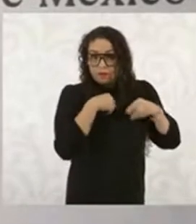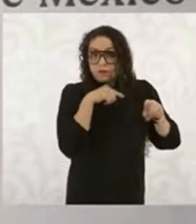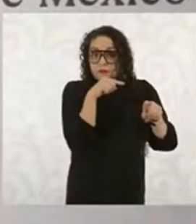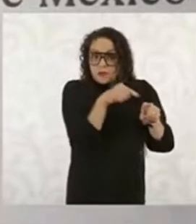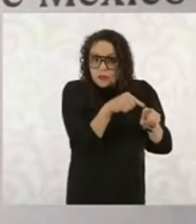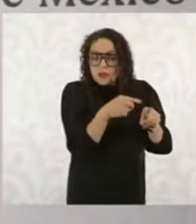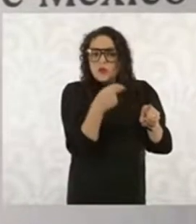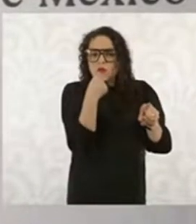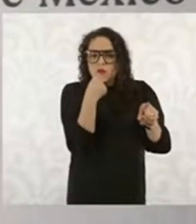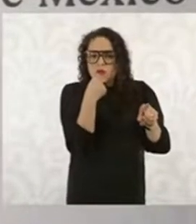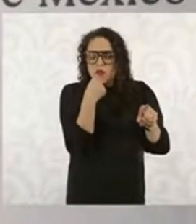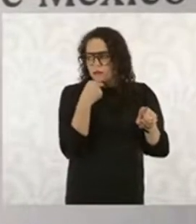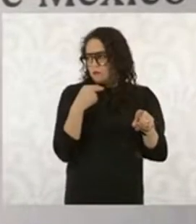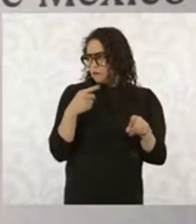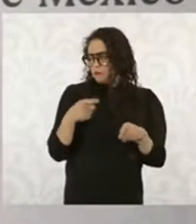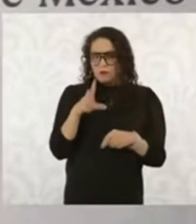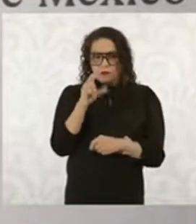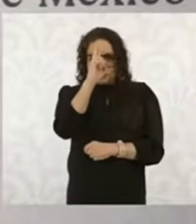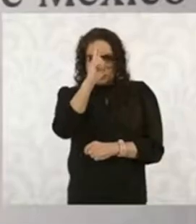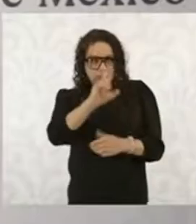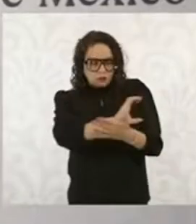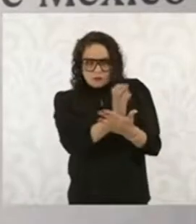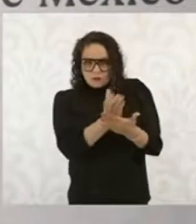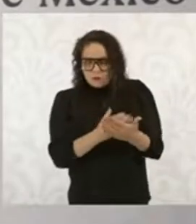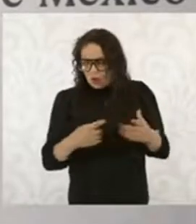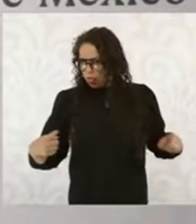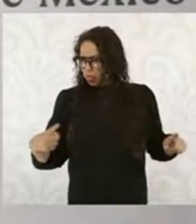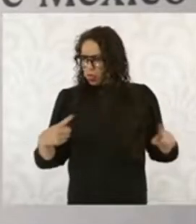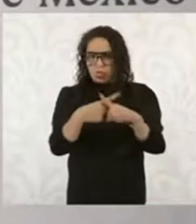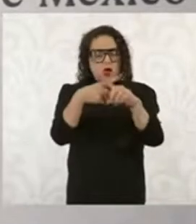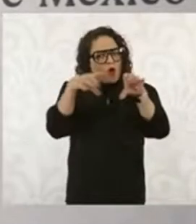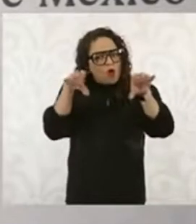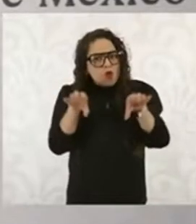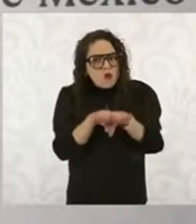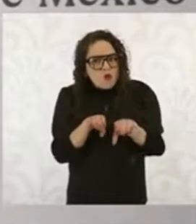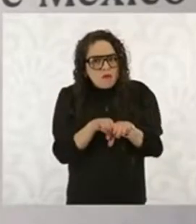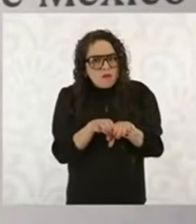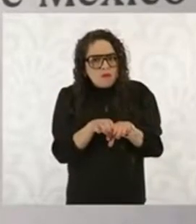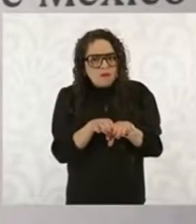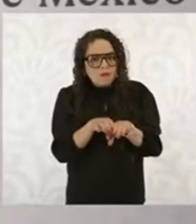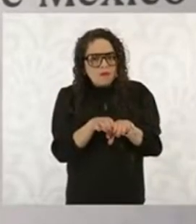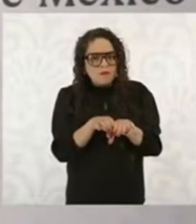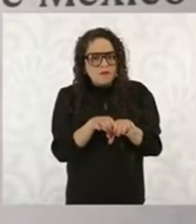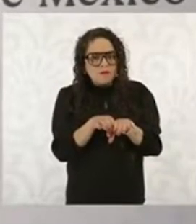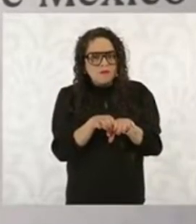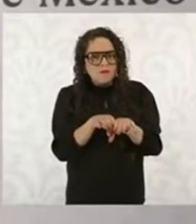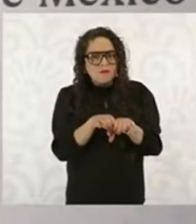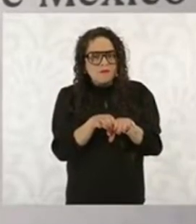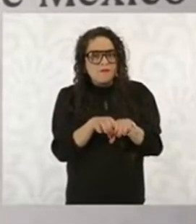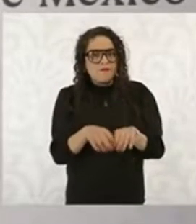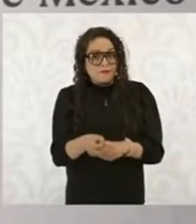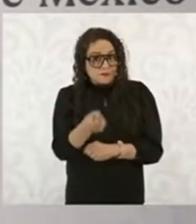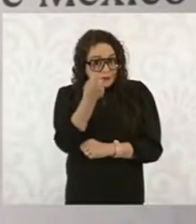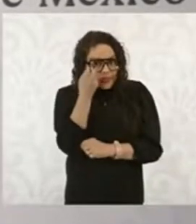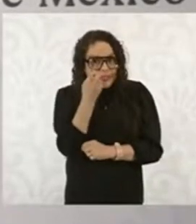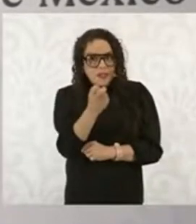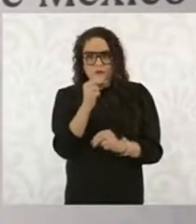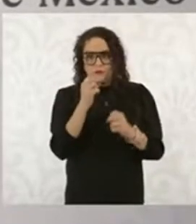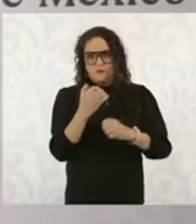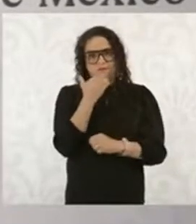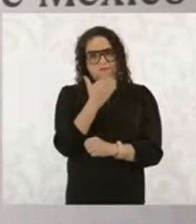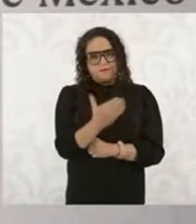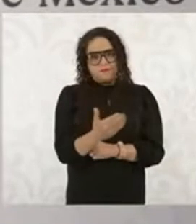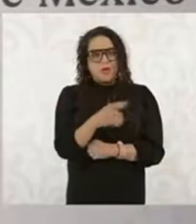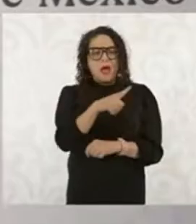títulos de concesión, porque eso se permitió en el periodo neoliberal, estas transferencias, y no pagaban